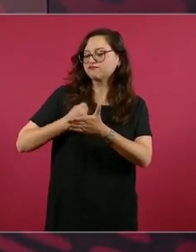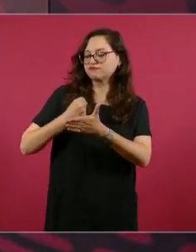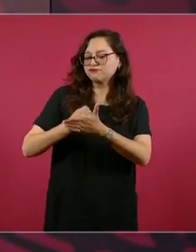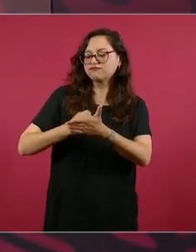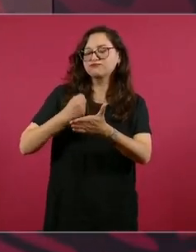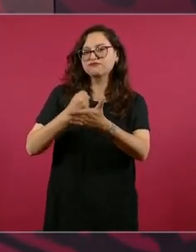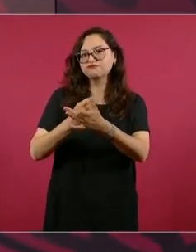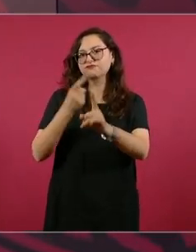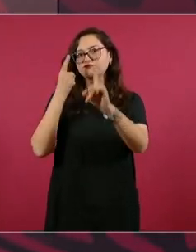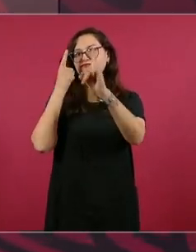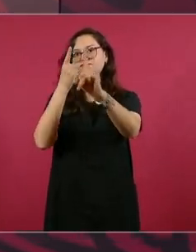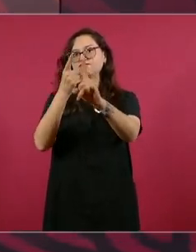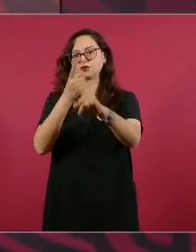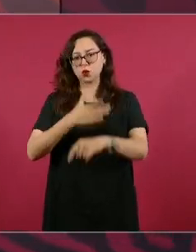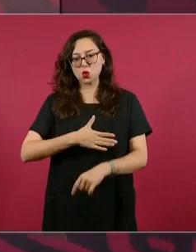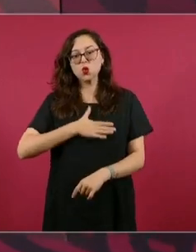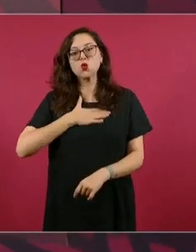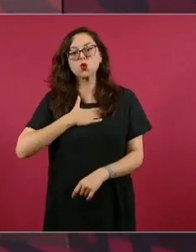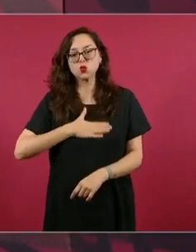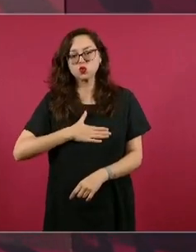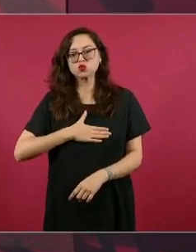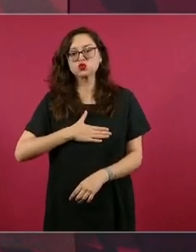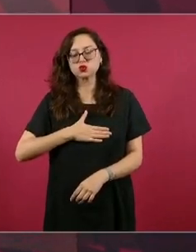que se está luchando en pos de otros,